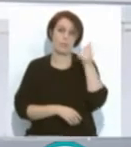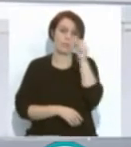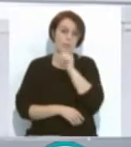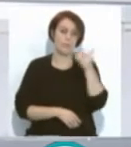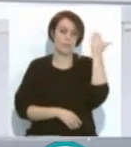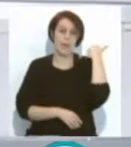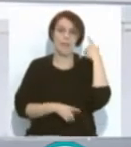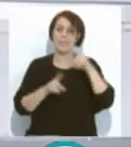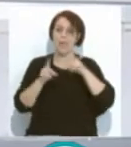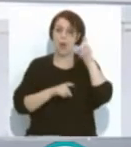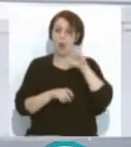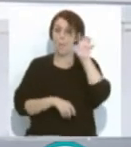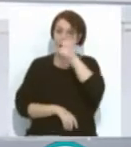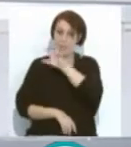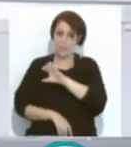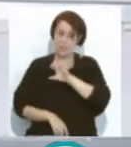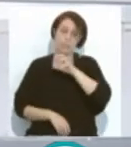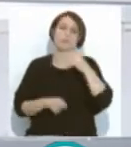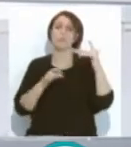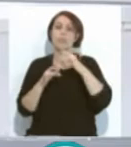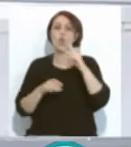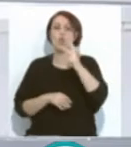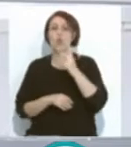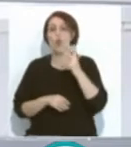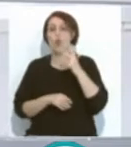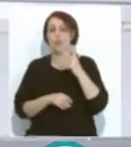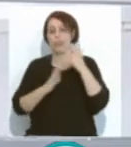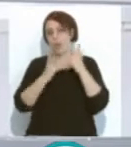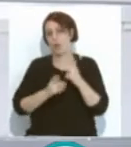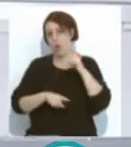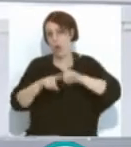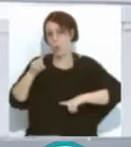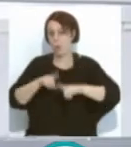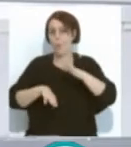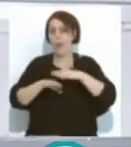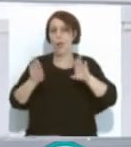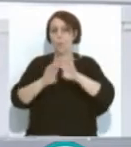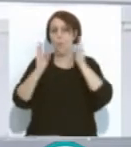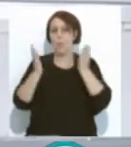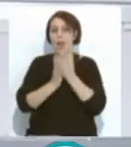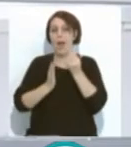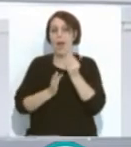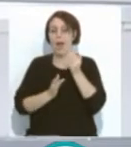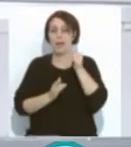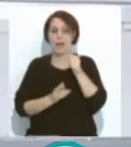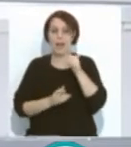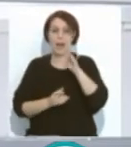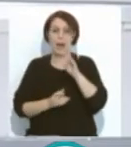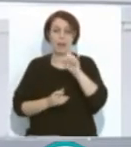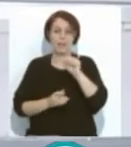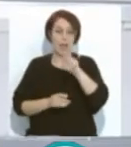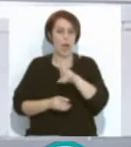selecciones nacionales tenían dos partidos, clasificatorio algunos de ellos para el Mundial de Qatar, otros